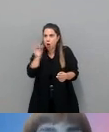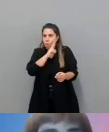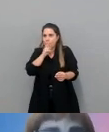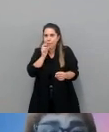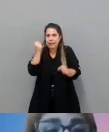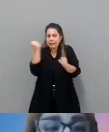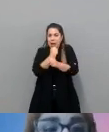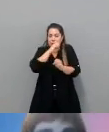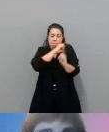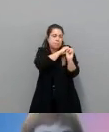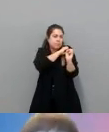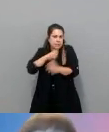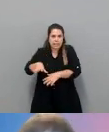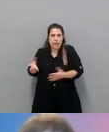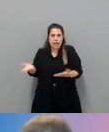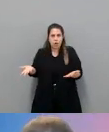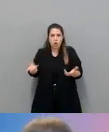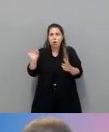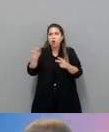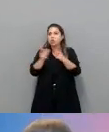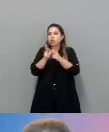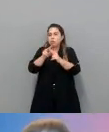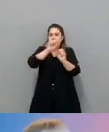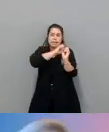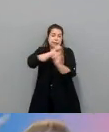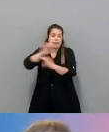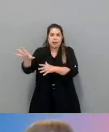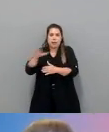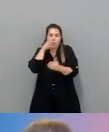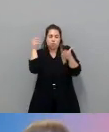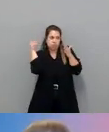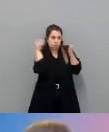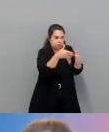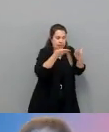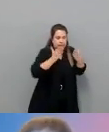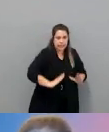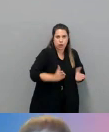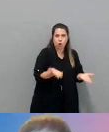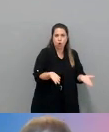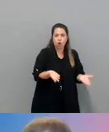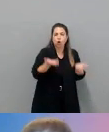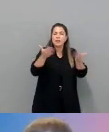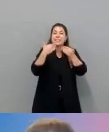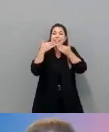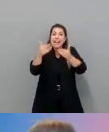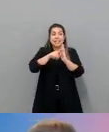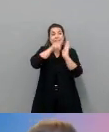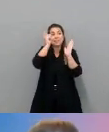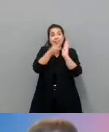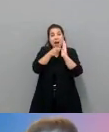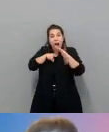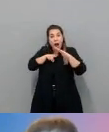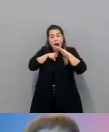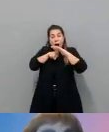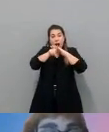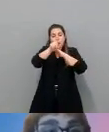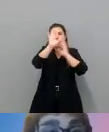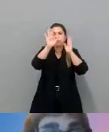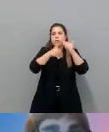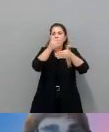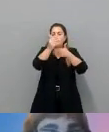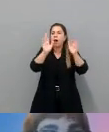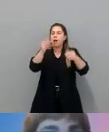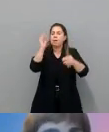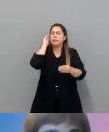renuncia profesional e incluso social. Bueno, pues con los avances legislativos lo que se pensó es, vale, pero